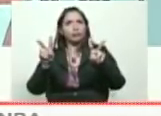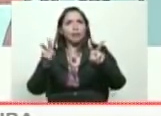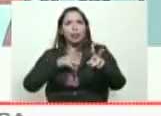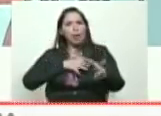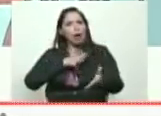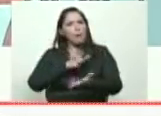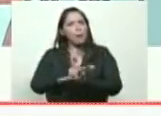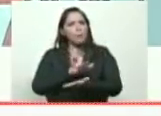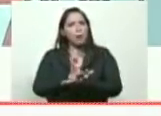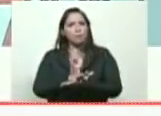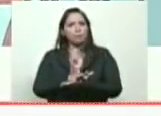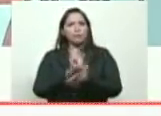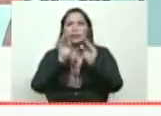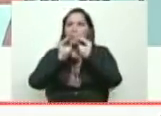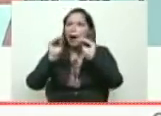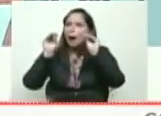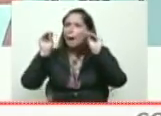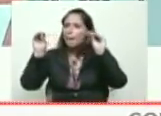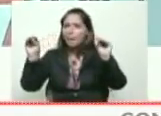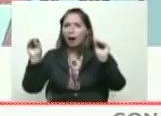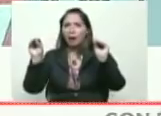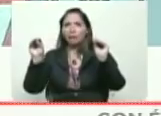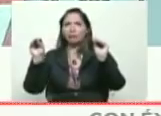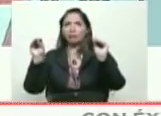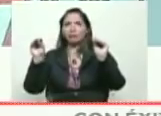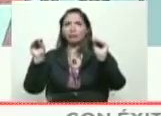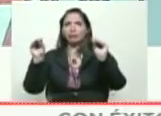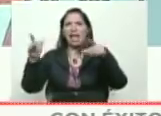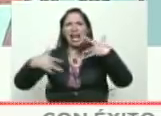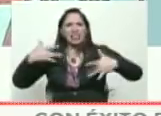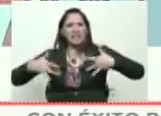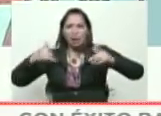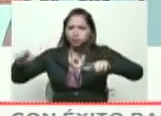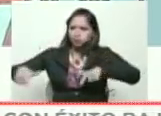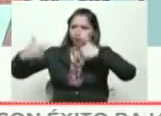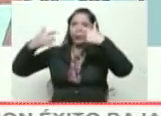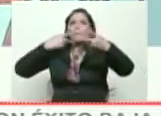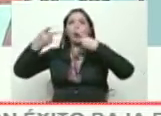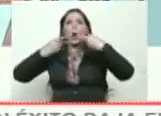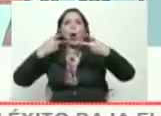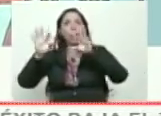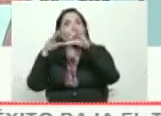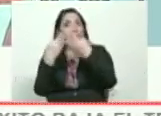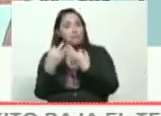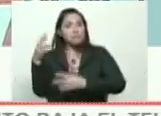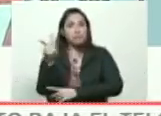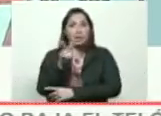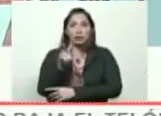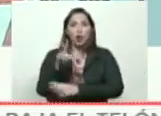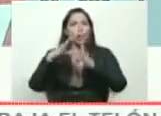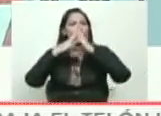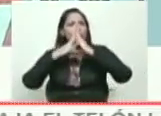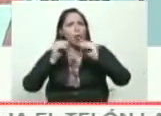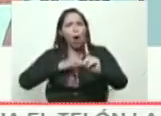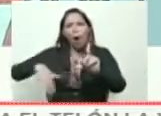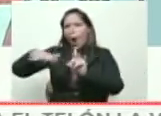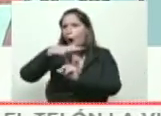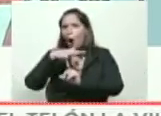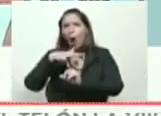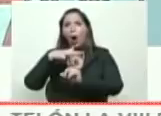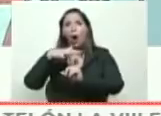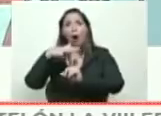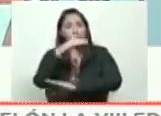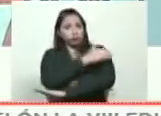tranquilidad, llamaron a actividades y a confrontación política, la familia venezolana, toda, chavista y